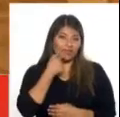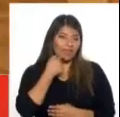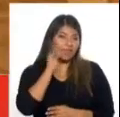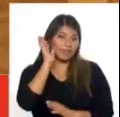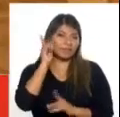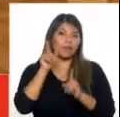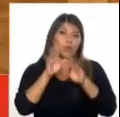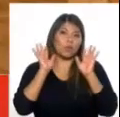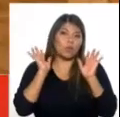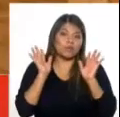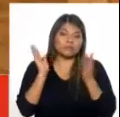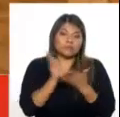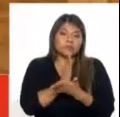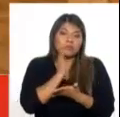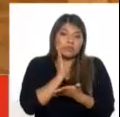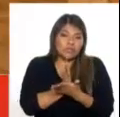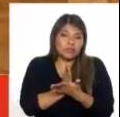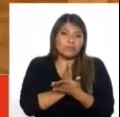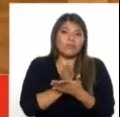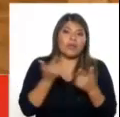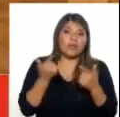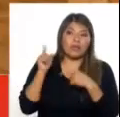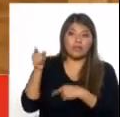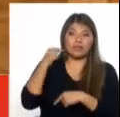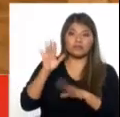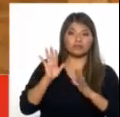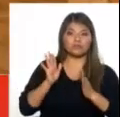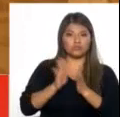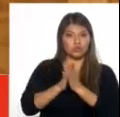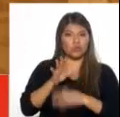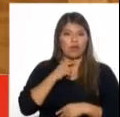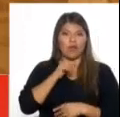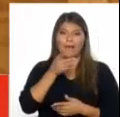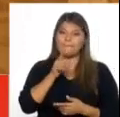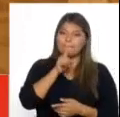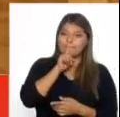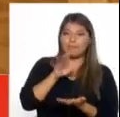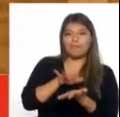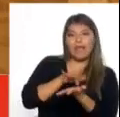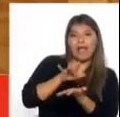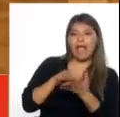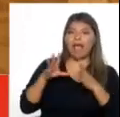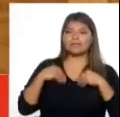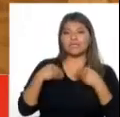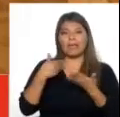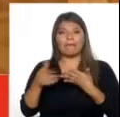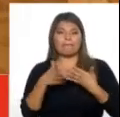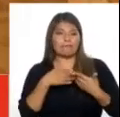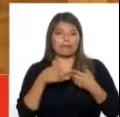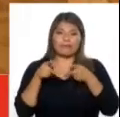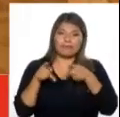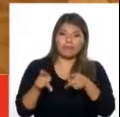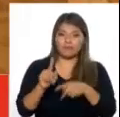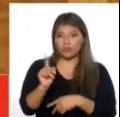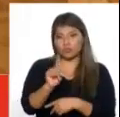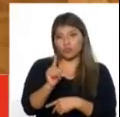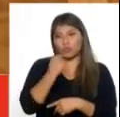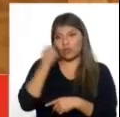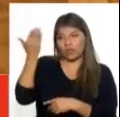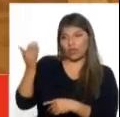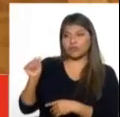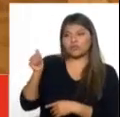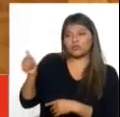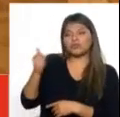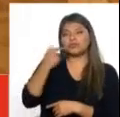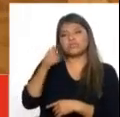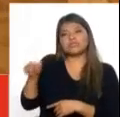en caso hubiera un vacío, ella ha señalado que no se ha aprovechado de este vacío legal en el reglamento. En todo caso, ella indica que